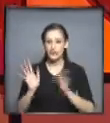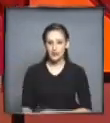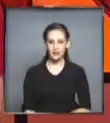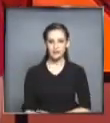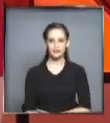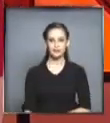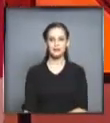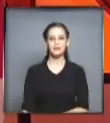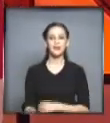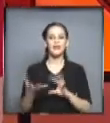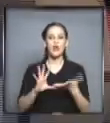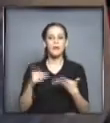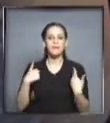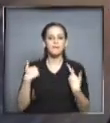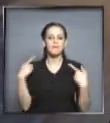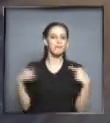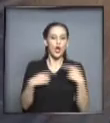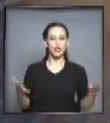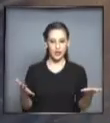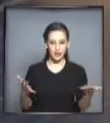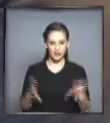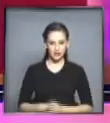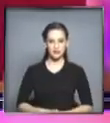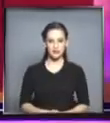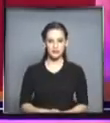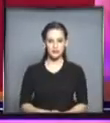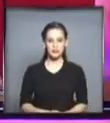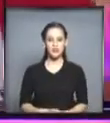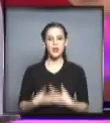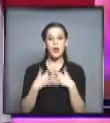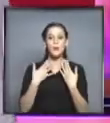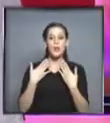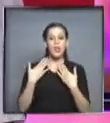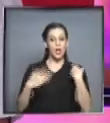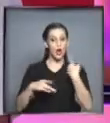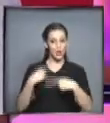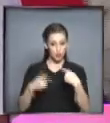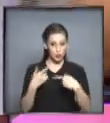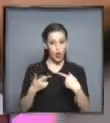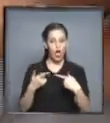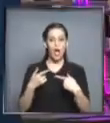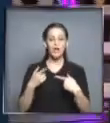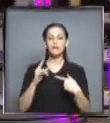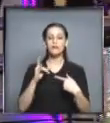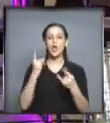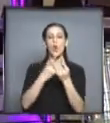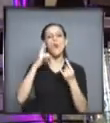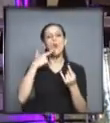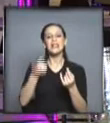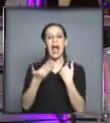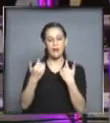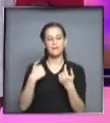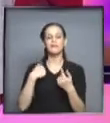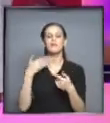antagónicas, por no decir enfrentadas, pero son antagónicas. Podemos seguir con una intervención, esa de que vos te gusta traer. Fuimos a hablar con